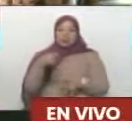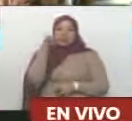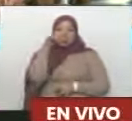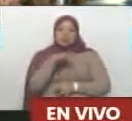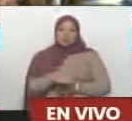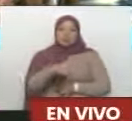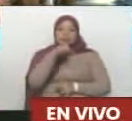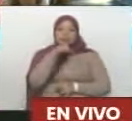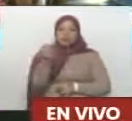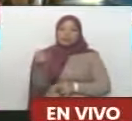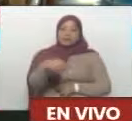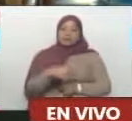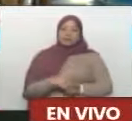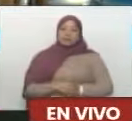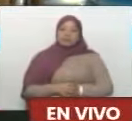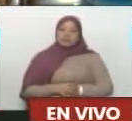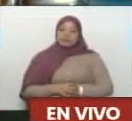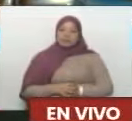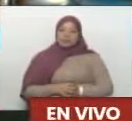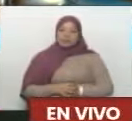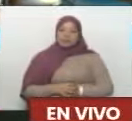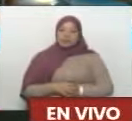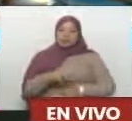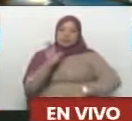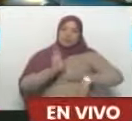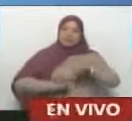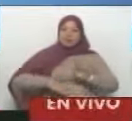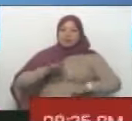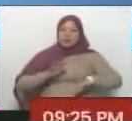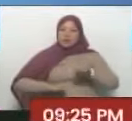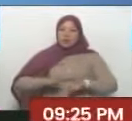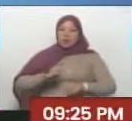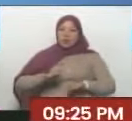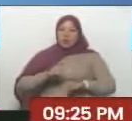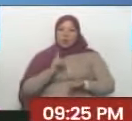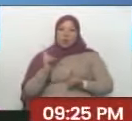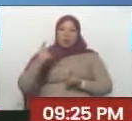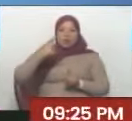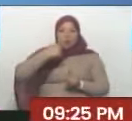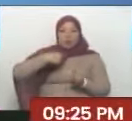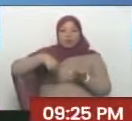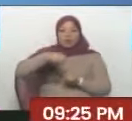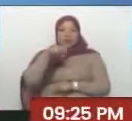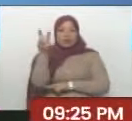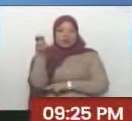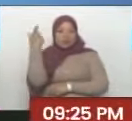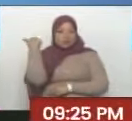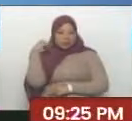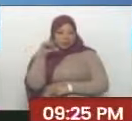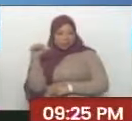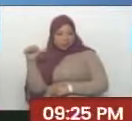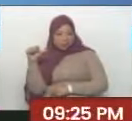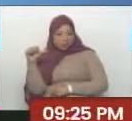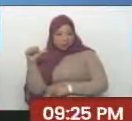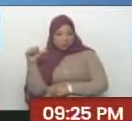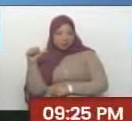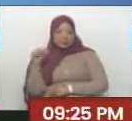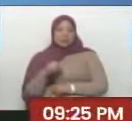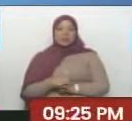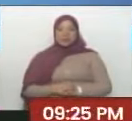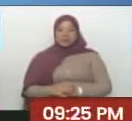Negro. Bien sabroso el Tamunangue del viernes pasado. Y